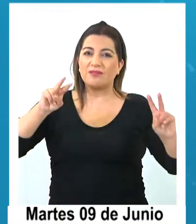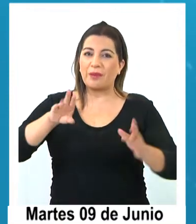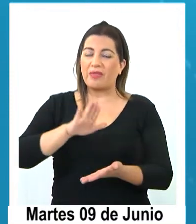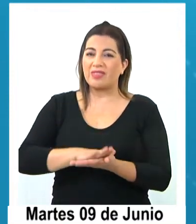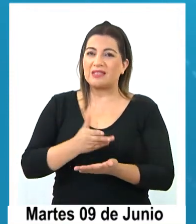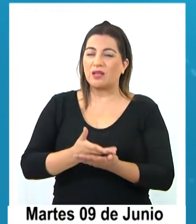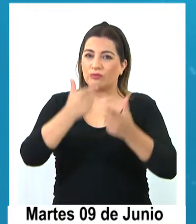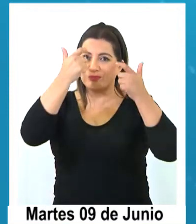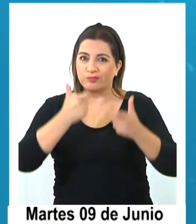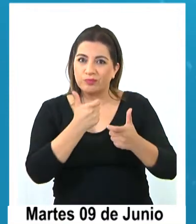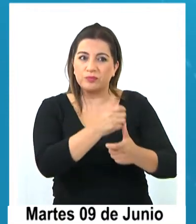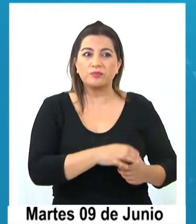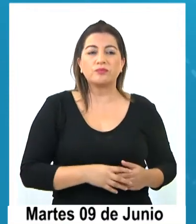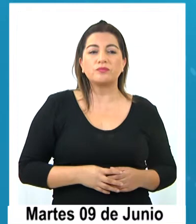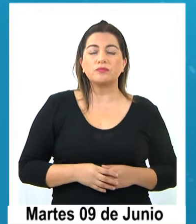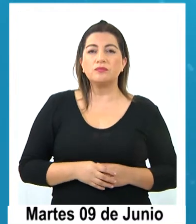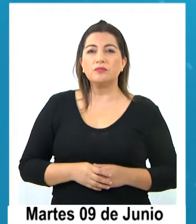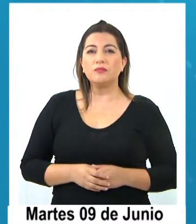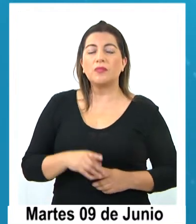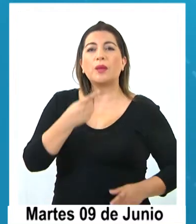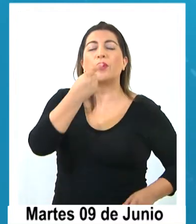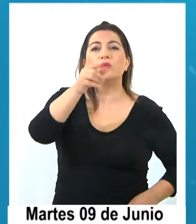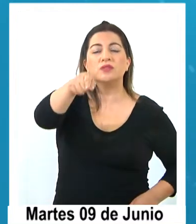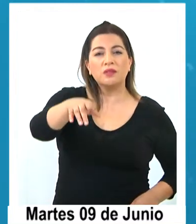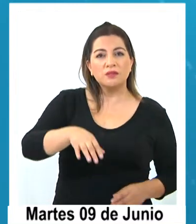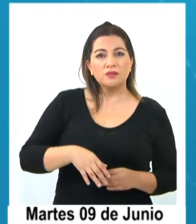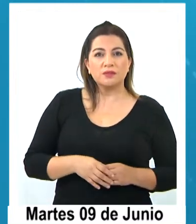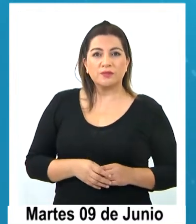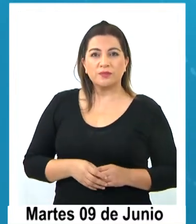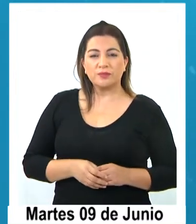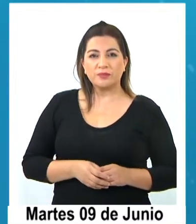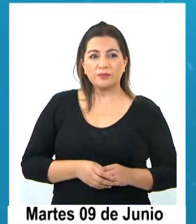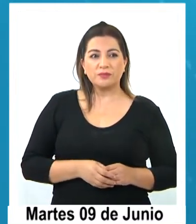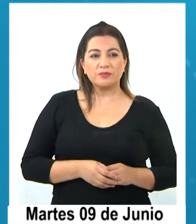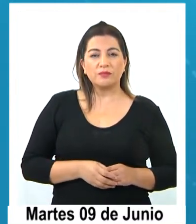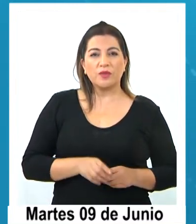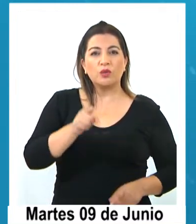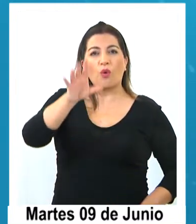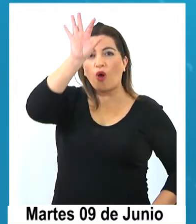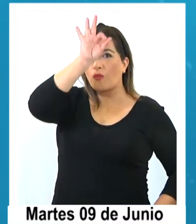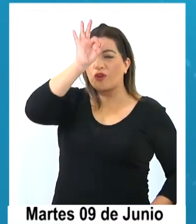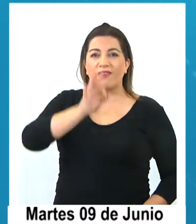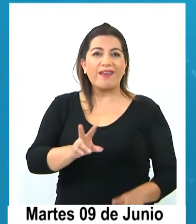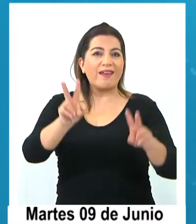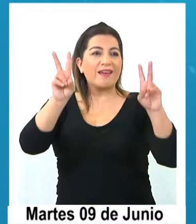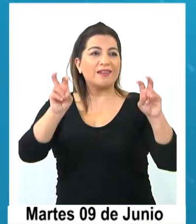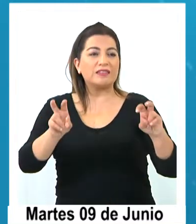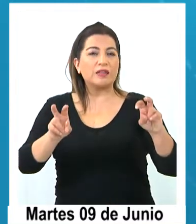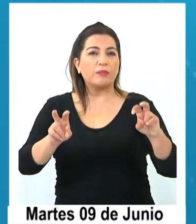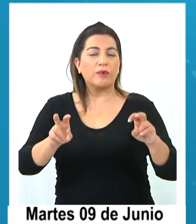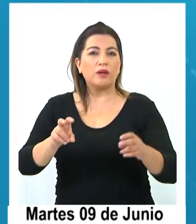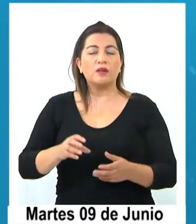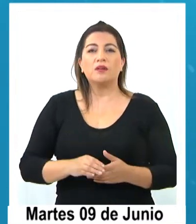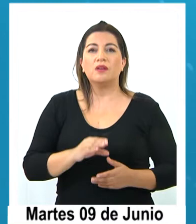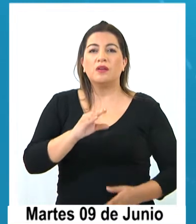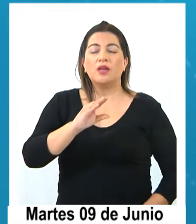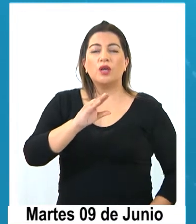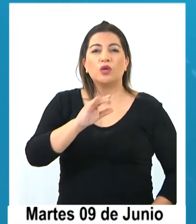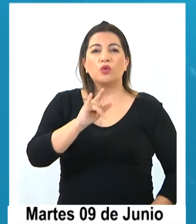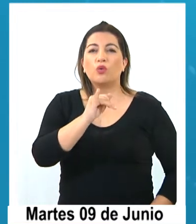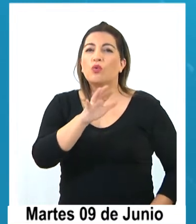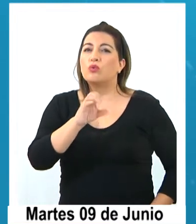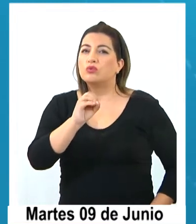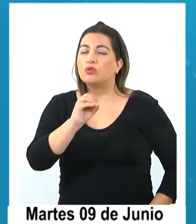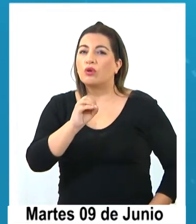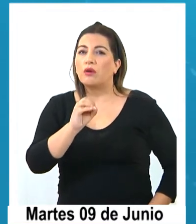sanitarios, ¿no? Liliana, ¿cómo ha sido, cómo puedes ver el tema de Cusco, de Machu Picchu, que